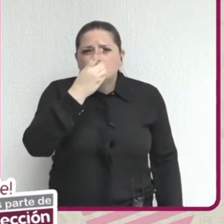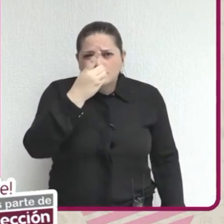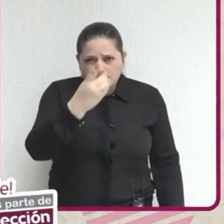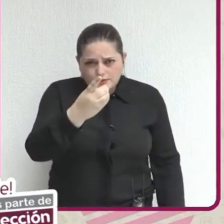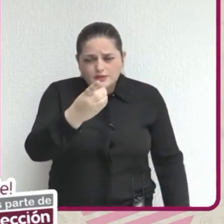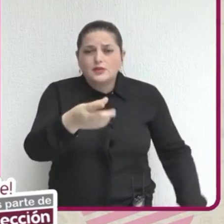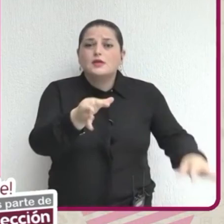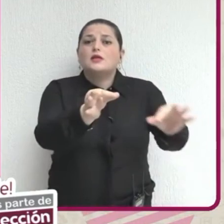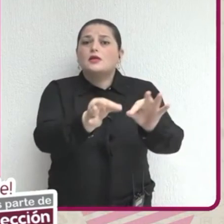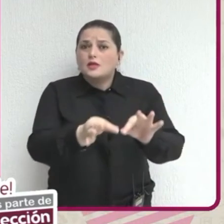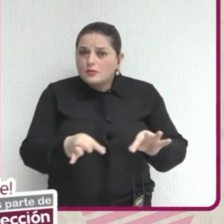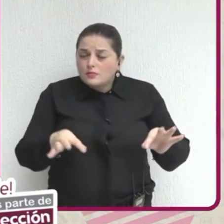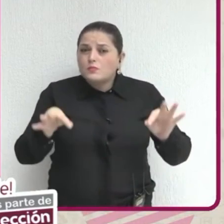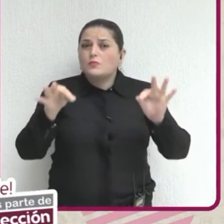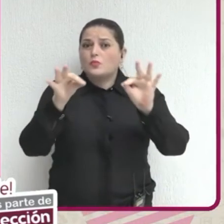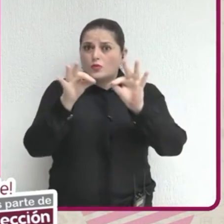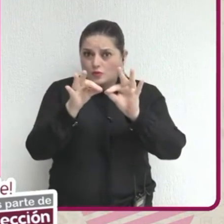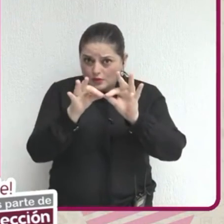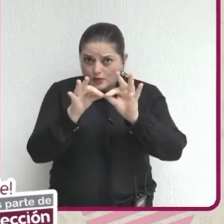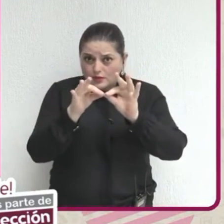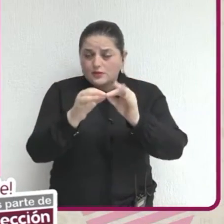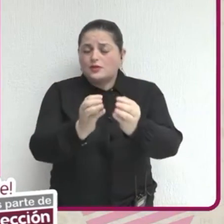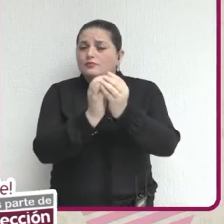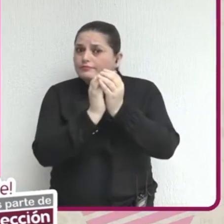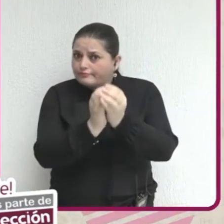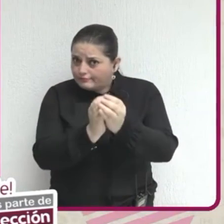determine la posición